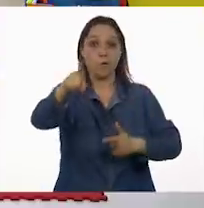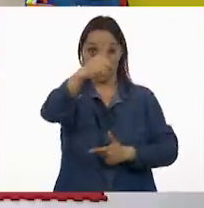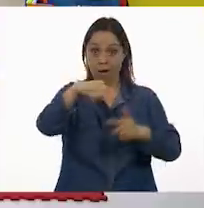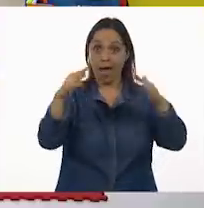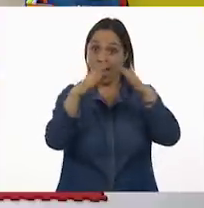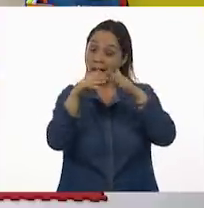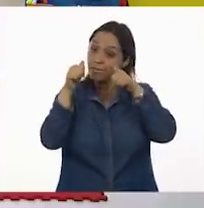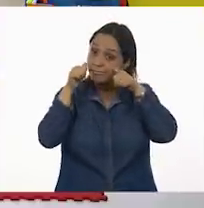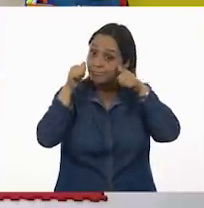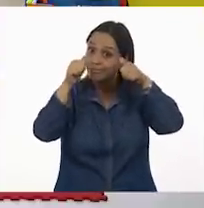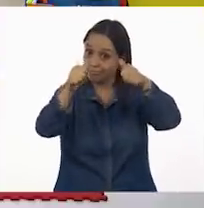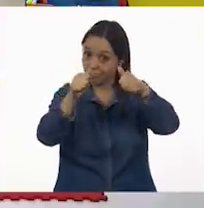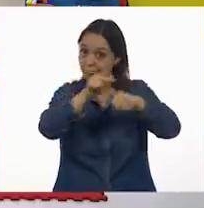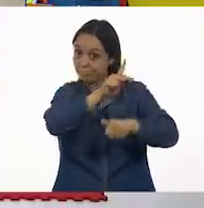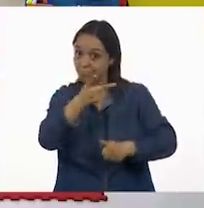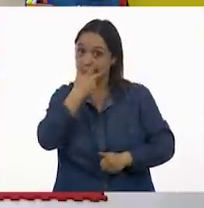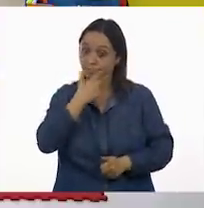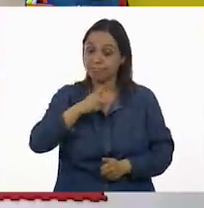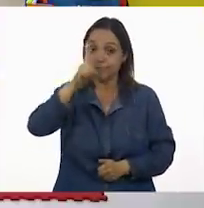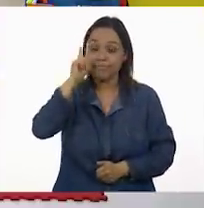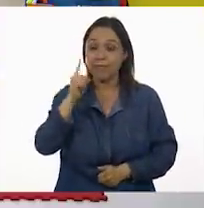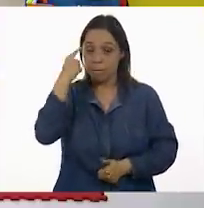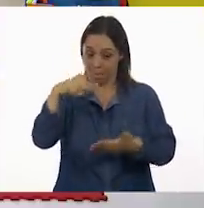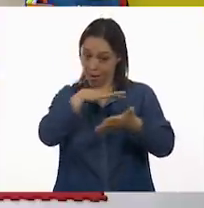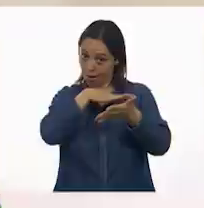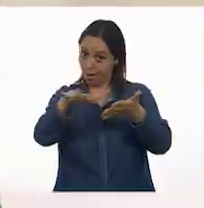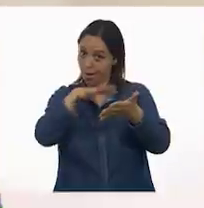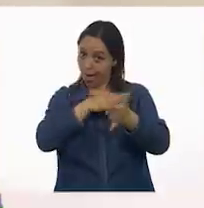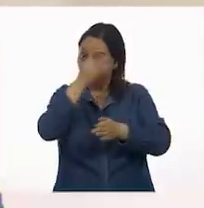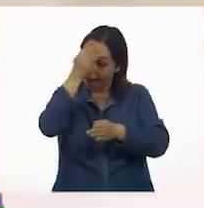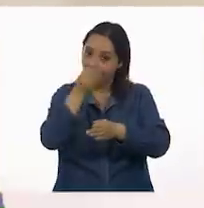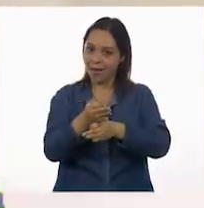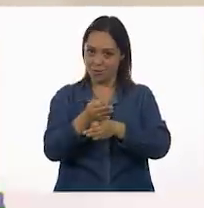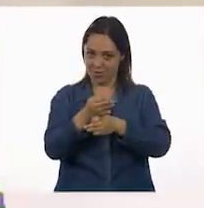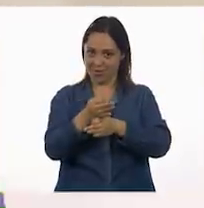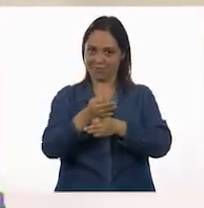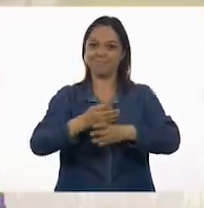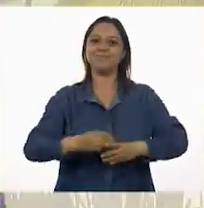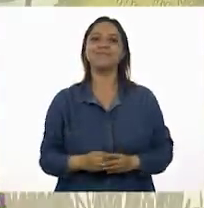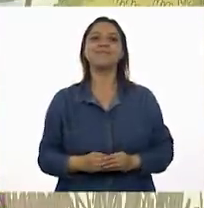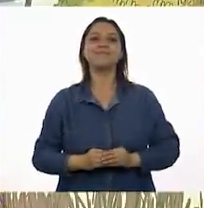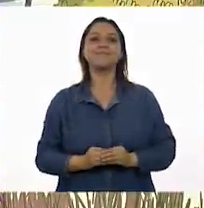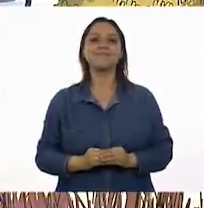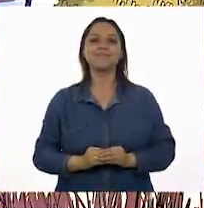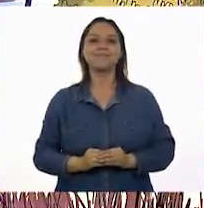casa muy atentas y atentos para escuchar la lectura, que va a comenzar ahora.